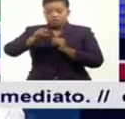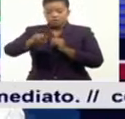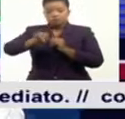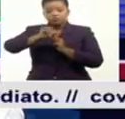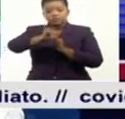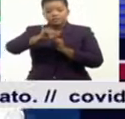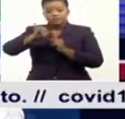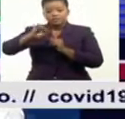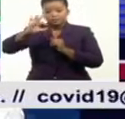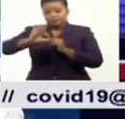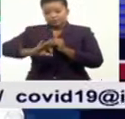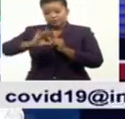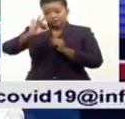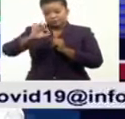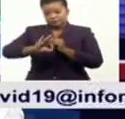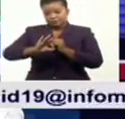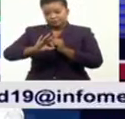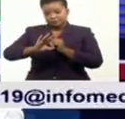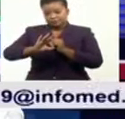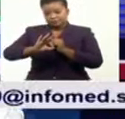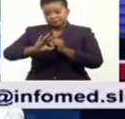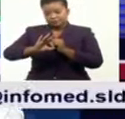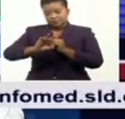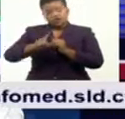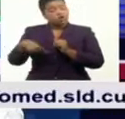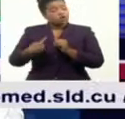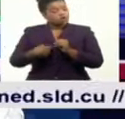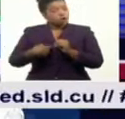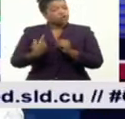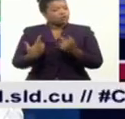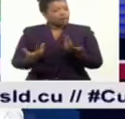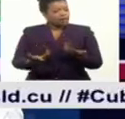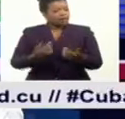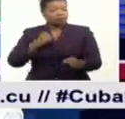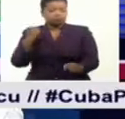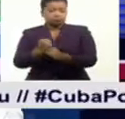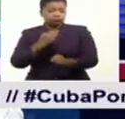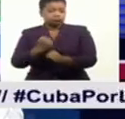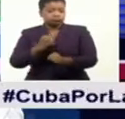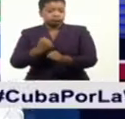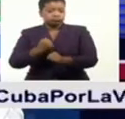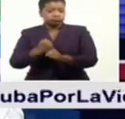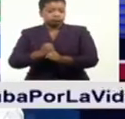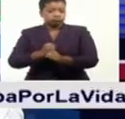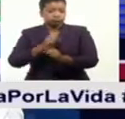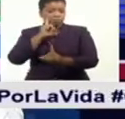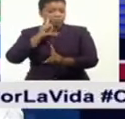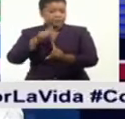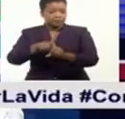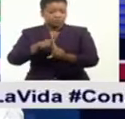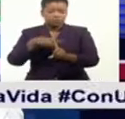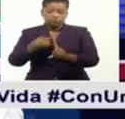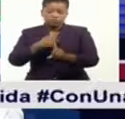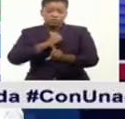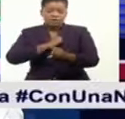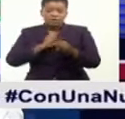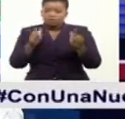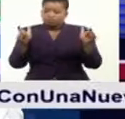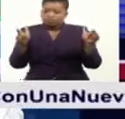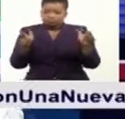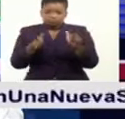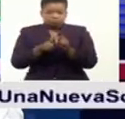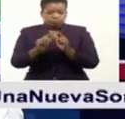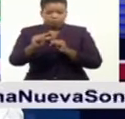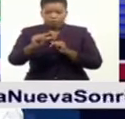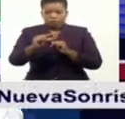0,66%. Con lo cual, trabajamos para reducirla, estamos inconformes, pero tenemos que decir que está por